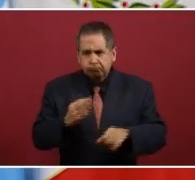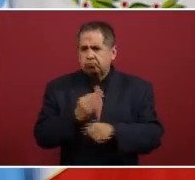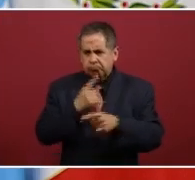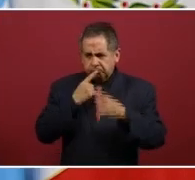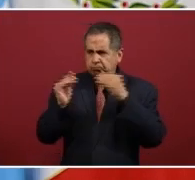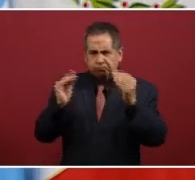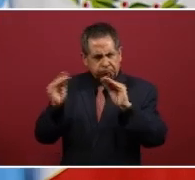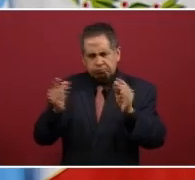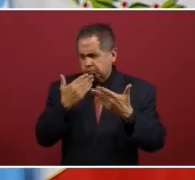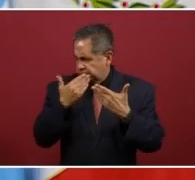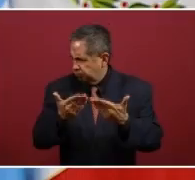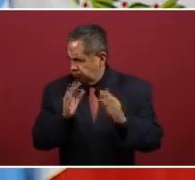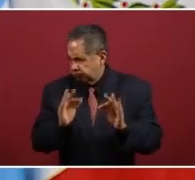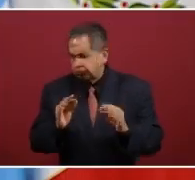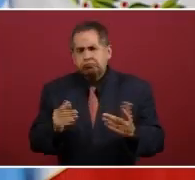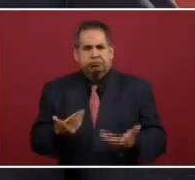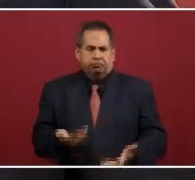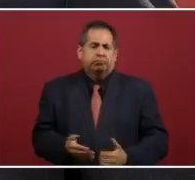este tema.